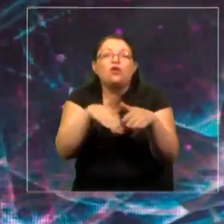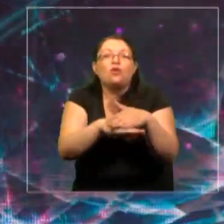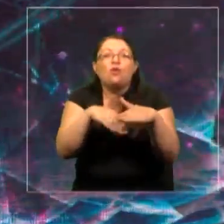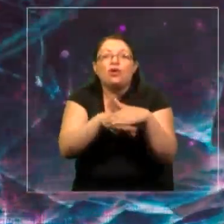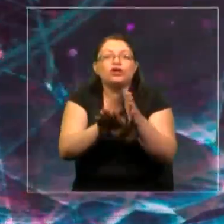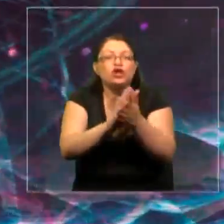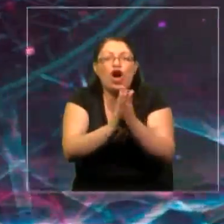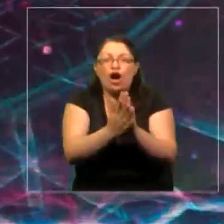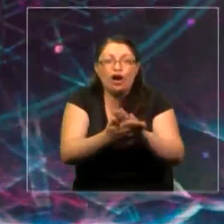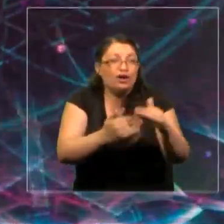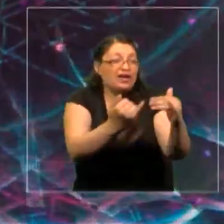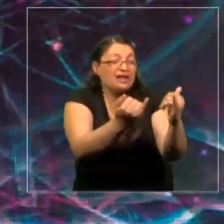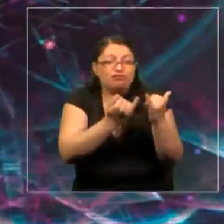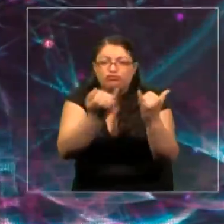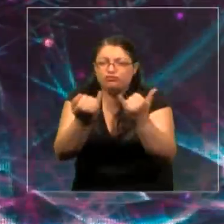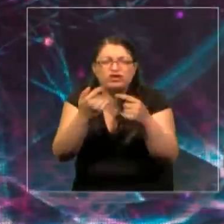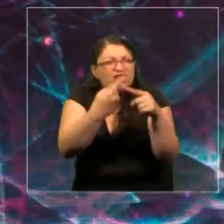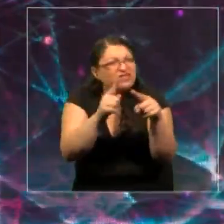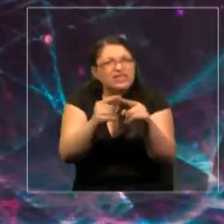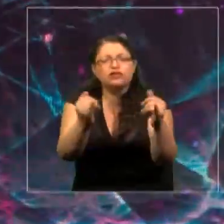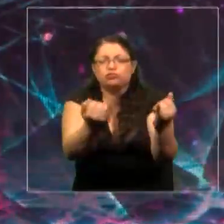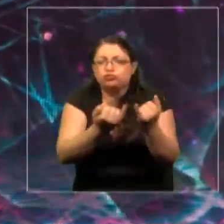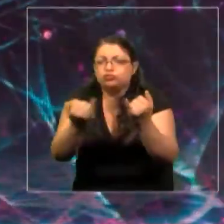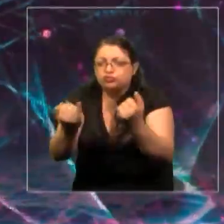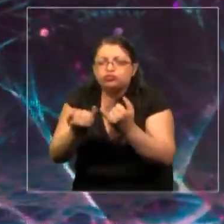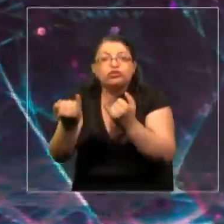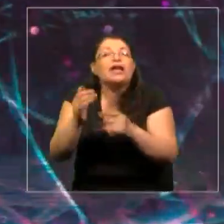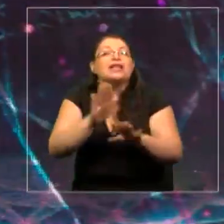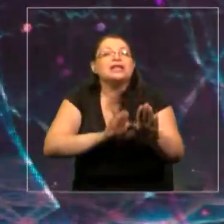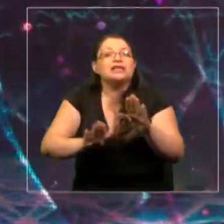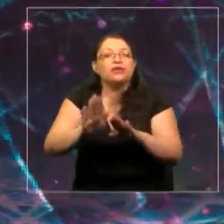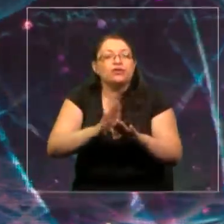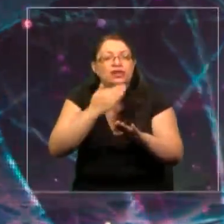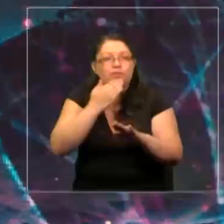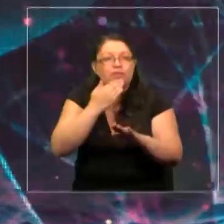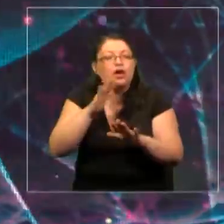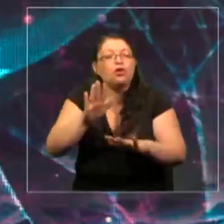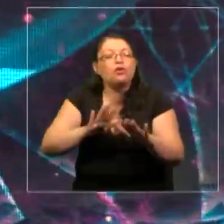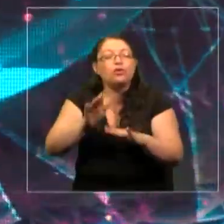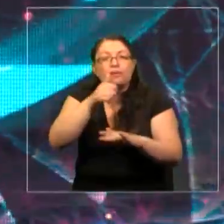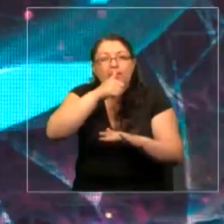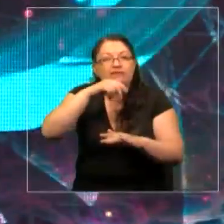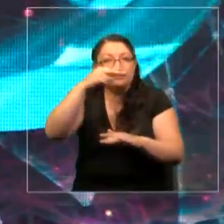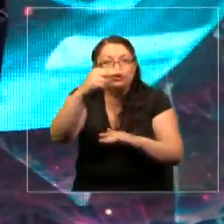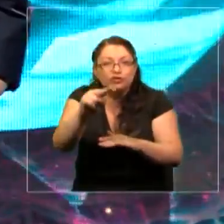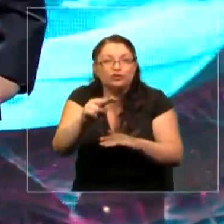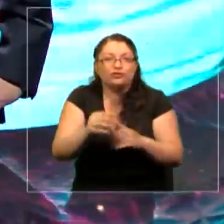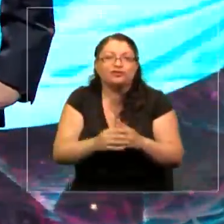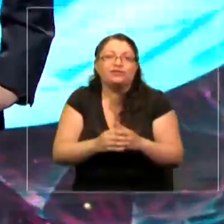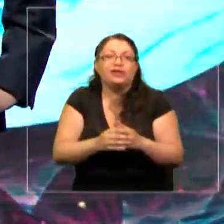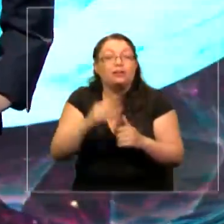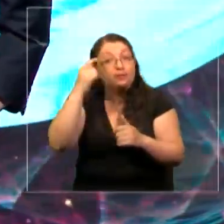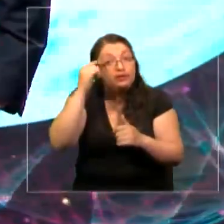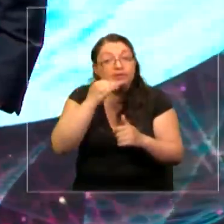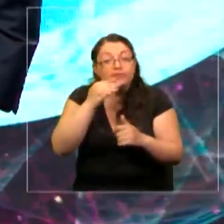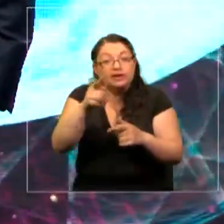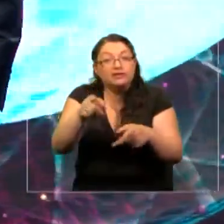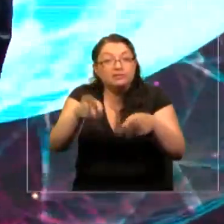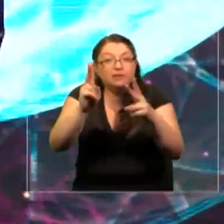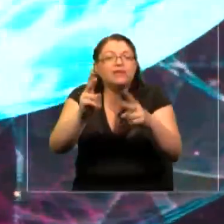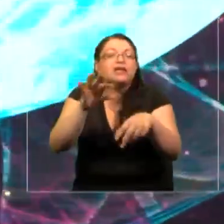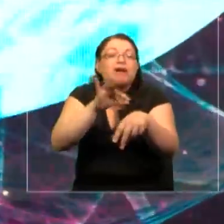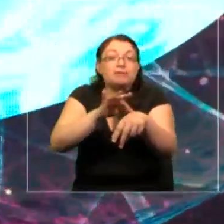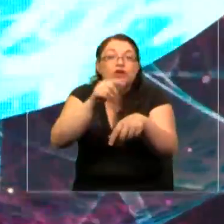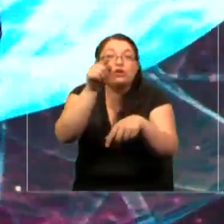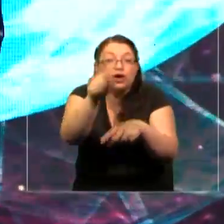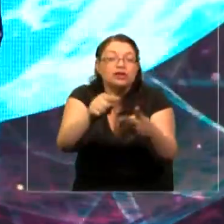datos diversos que podemos reunir de una manera segura que proteja su privacidad, aún así le permita a usted, a su médico y a